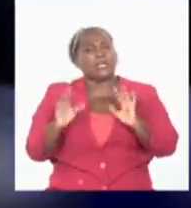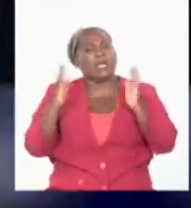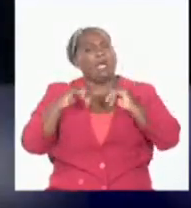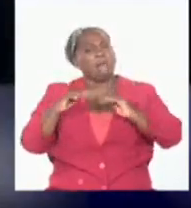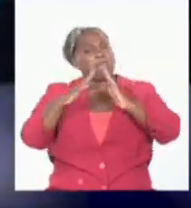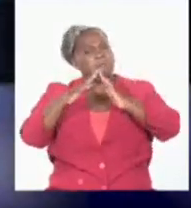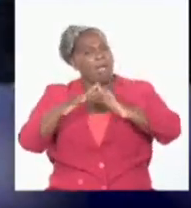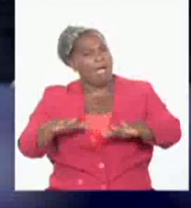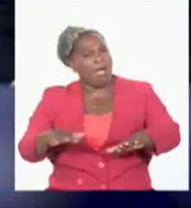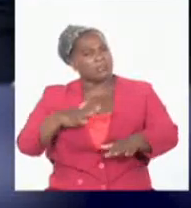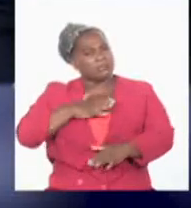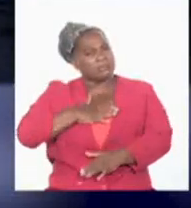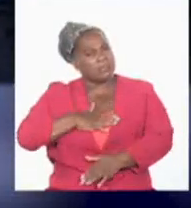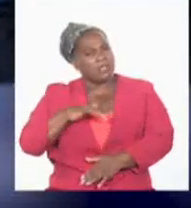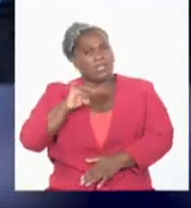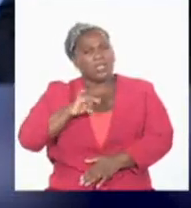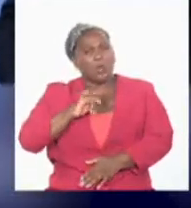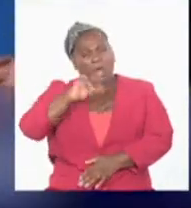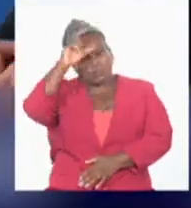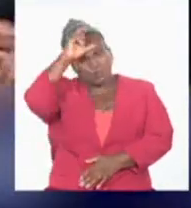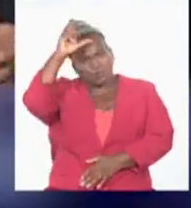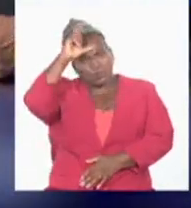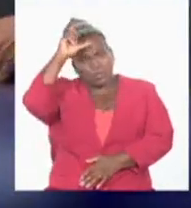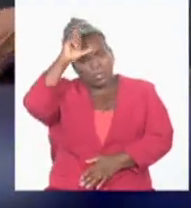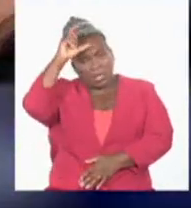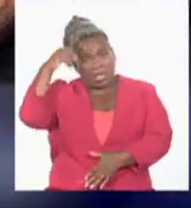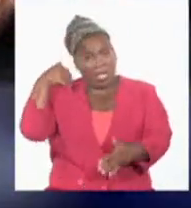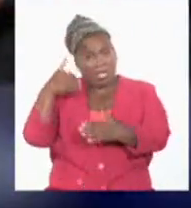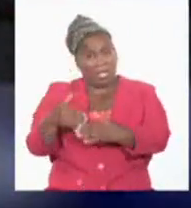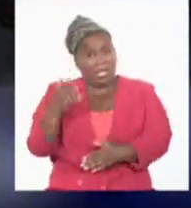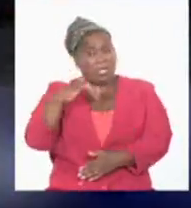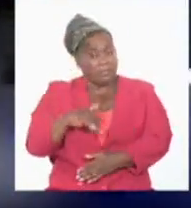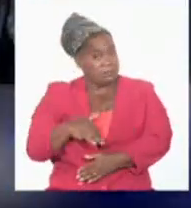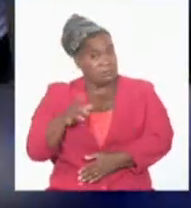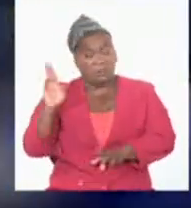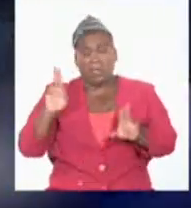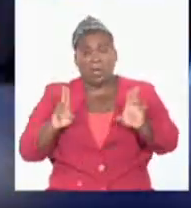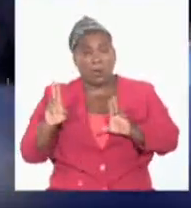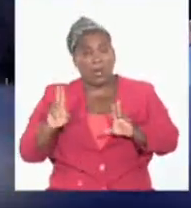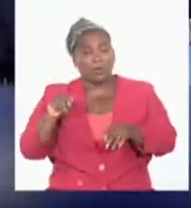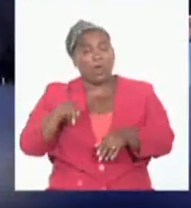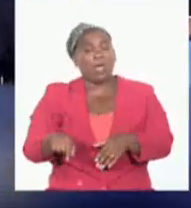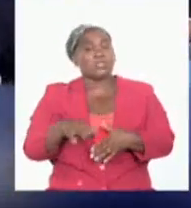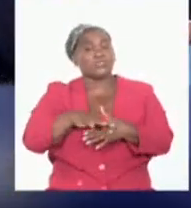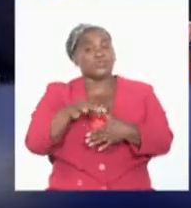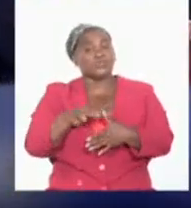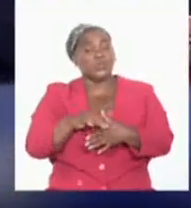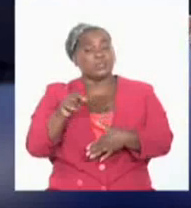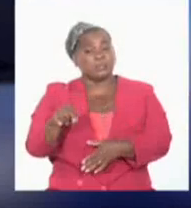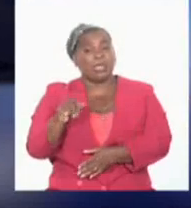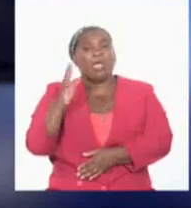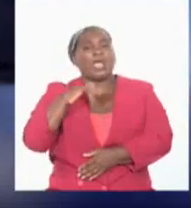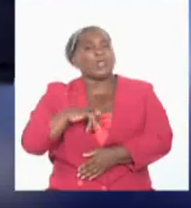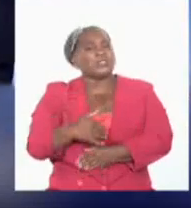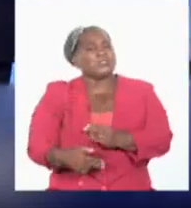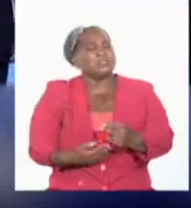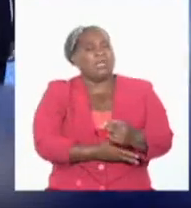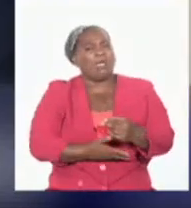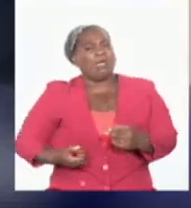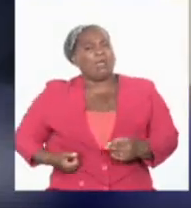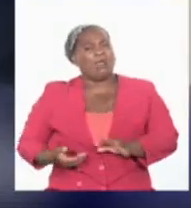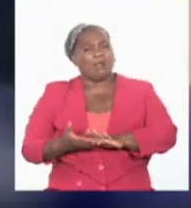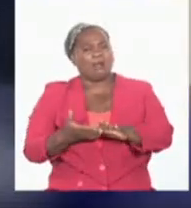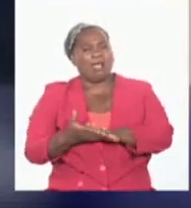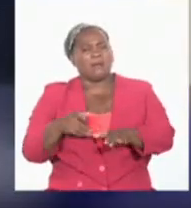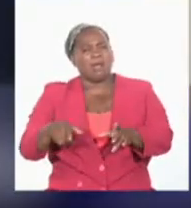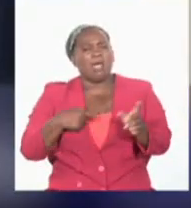También sorprendió el giro de Turquía, país que hasta ahora se opuso a la entrada de Suecia, alegando que ese país no hacía esfuerzos suficientes para